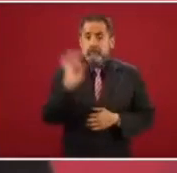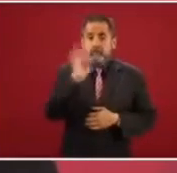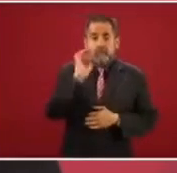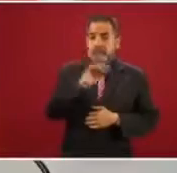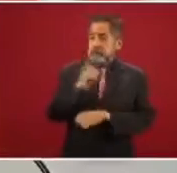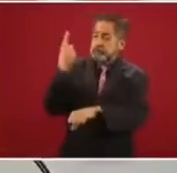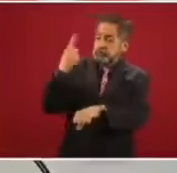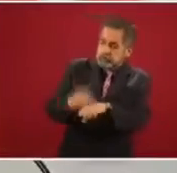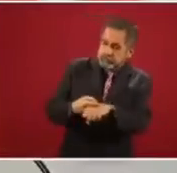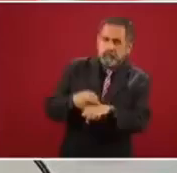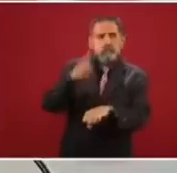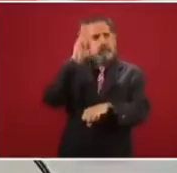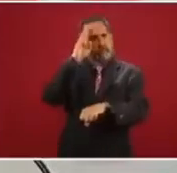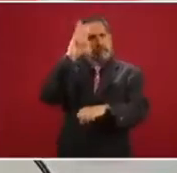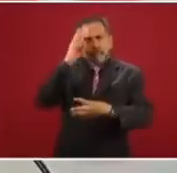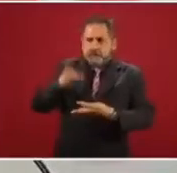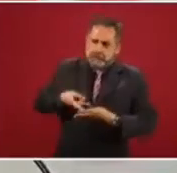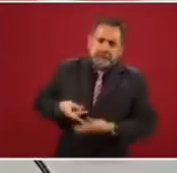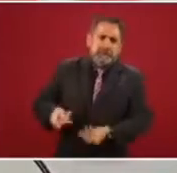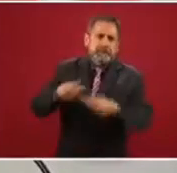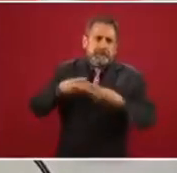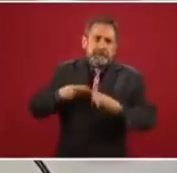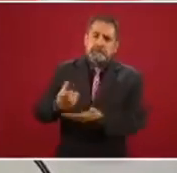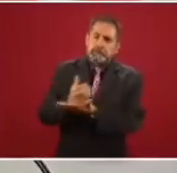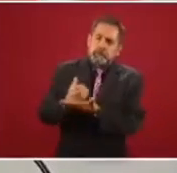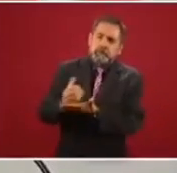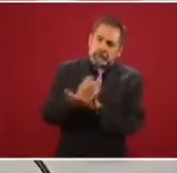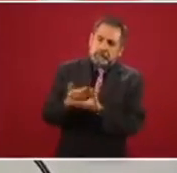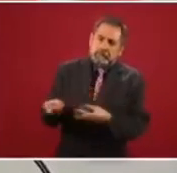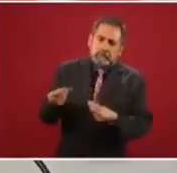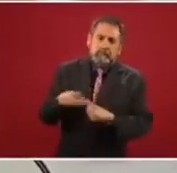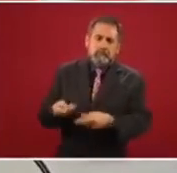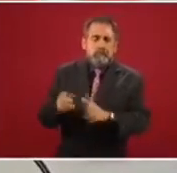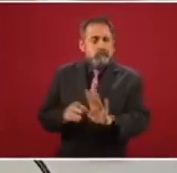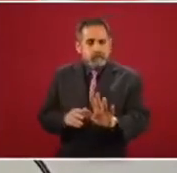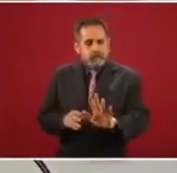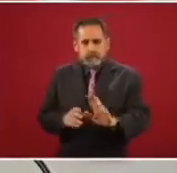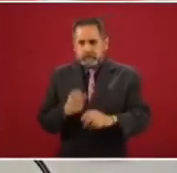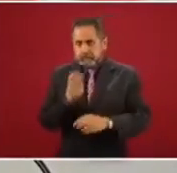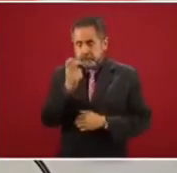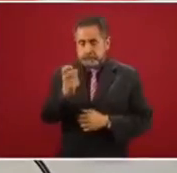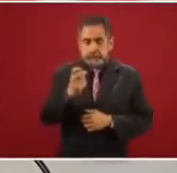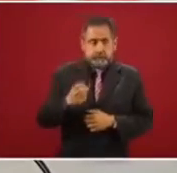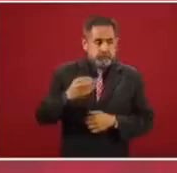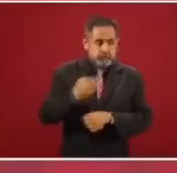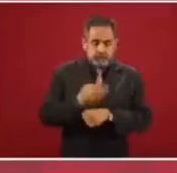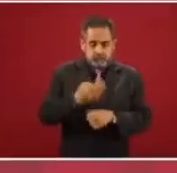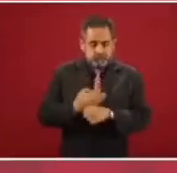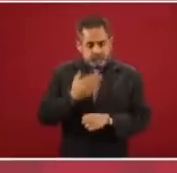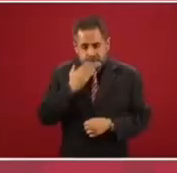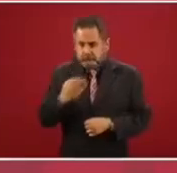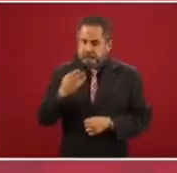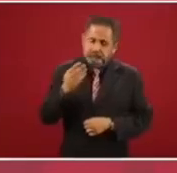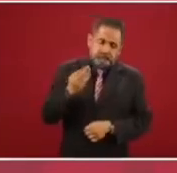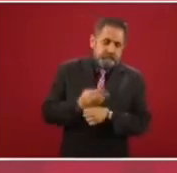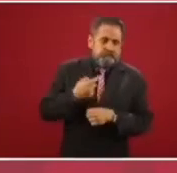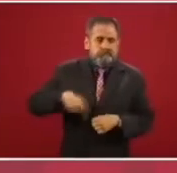por eso es muy bueno todo lo que se está haciendo para la educación nutricional